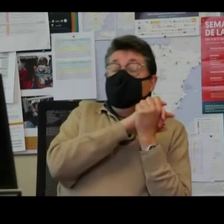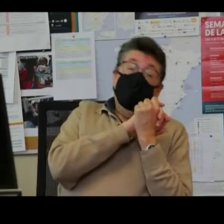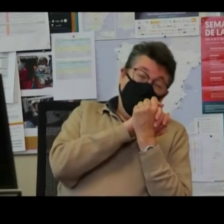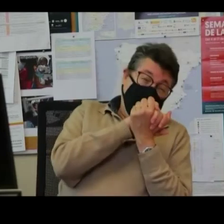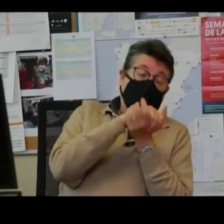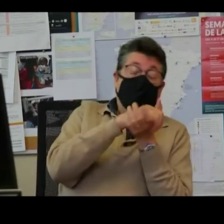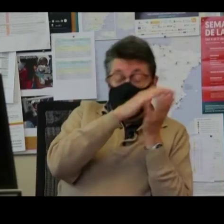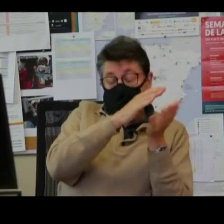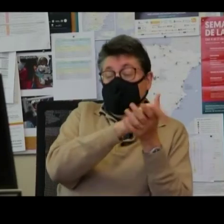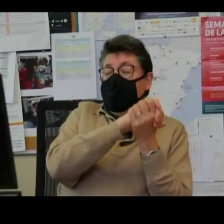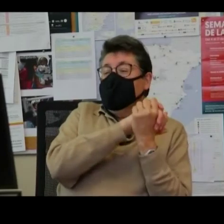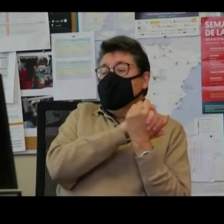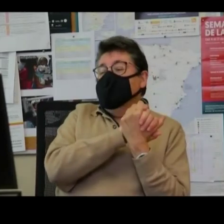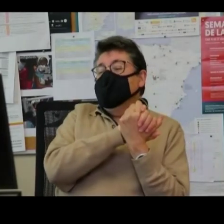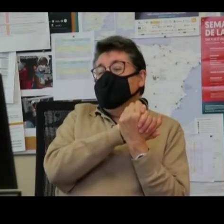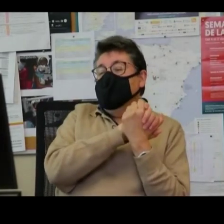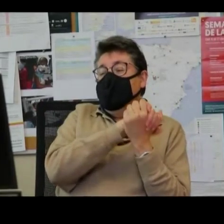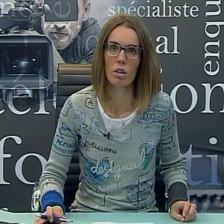inscripciones continúan abiertas.